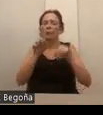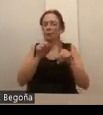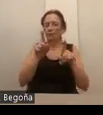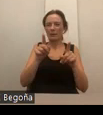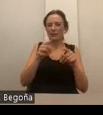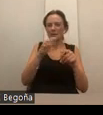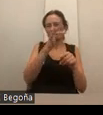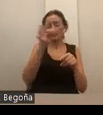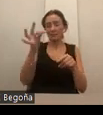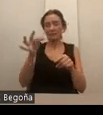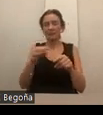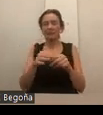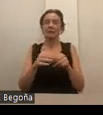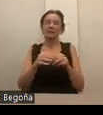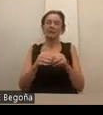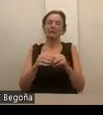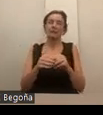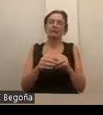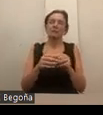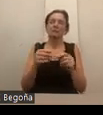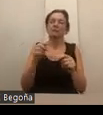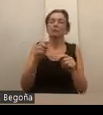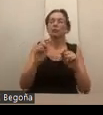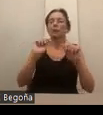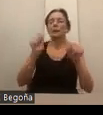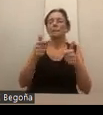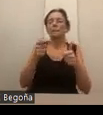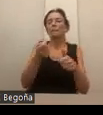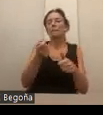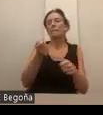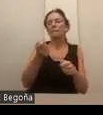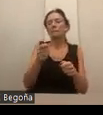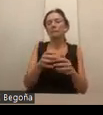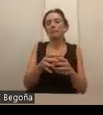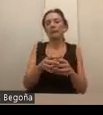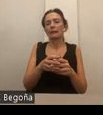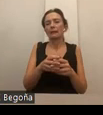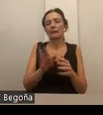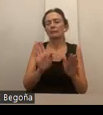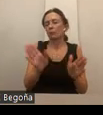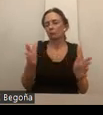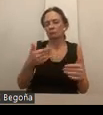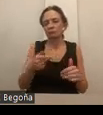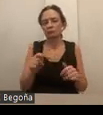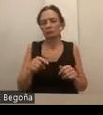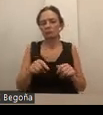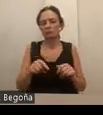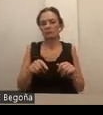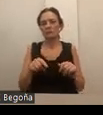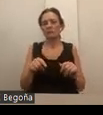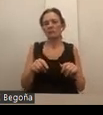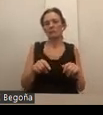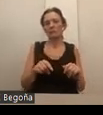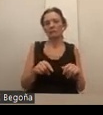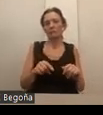lo normal, y ya suele ser, y una vez que empezamos con las medicaciones, suele ser complicado retirarlo. Pero bueno, podría ser perfectamente,